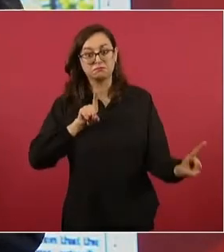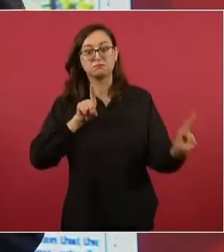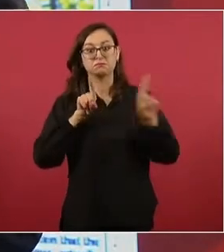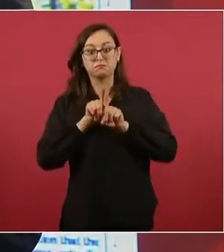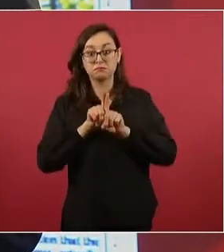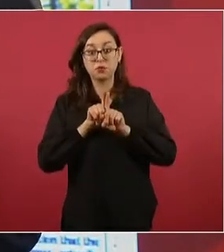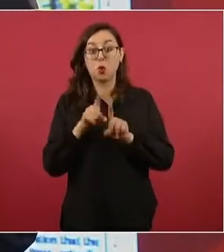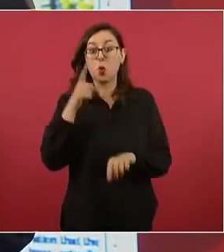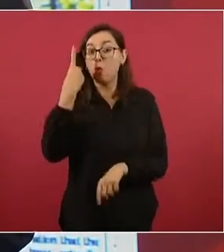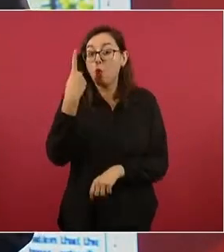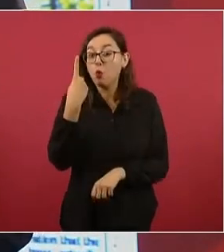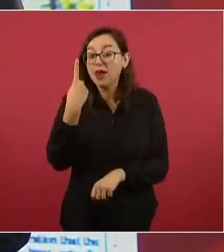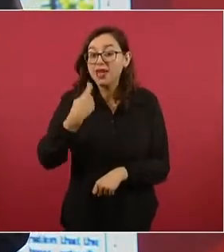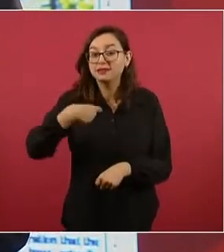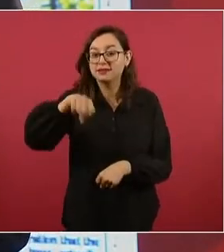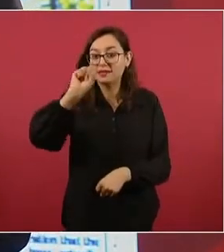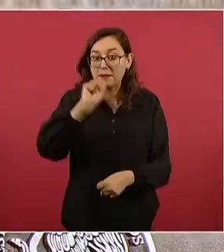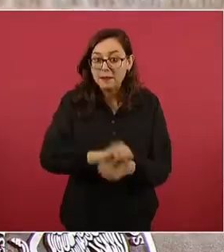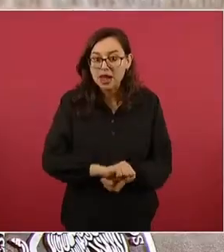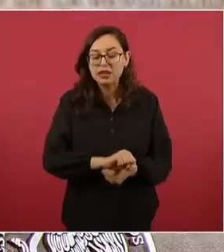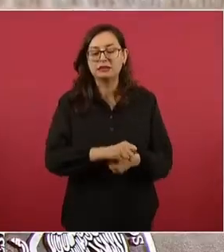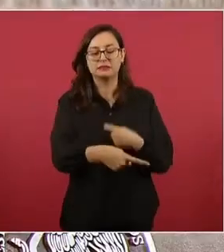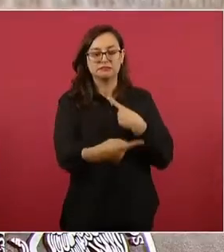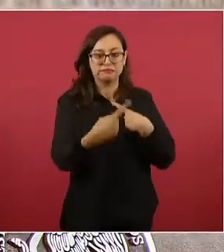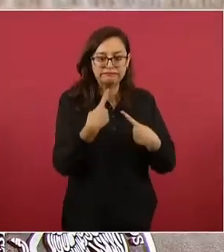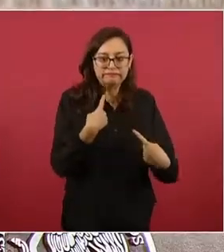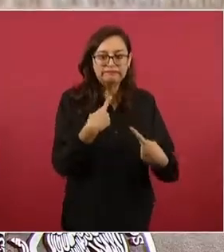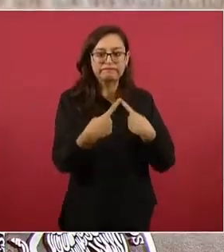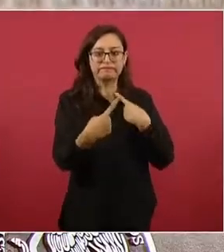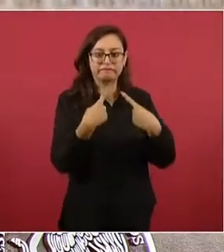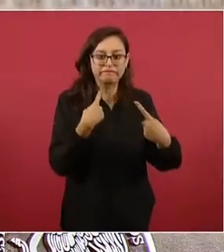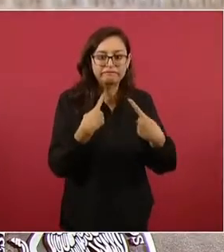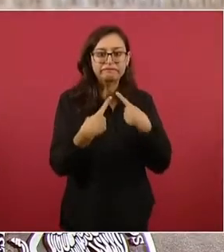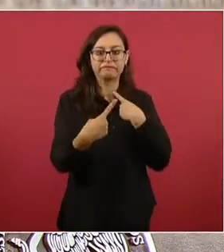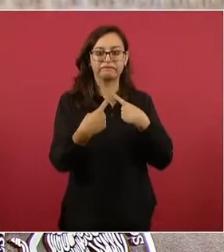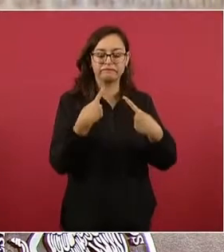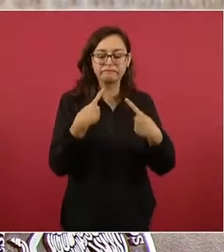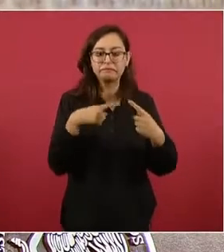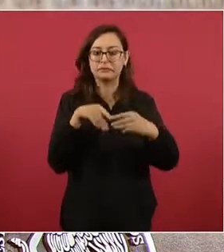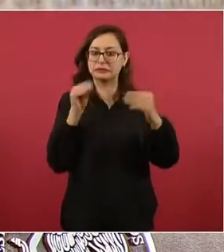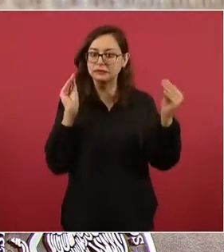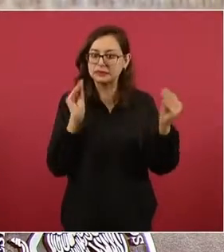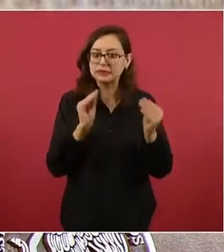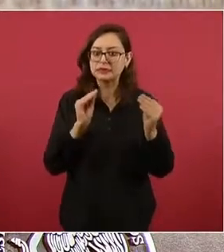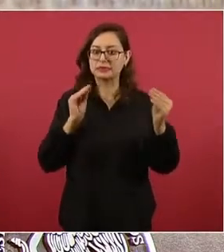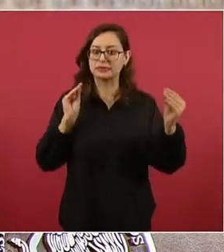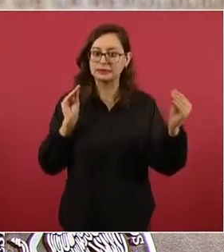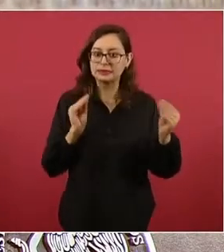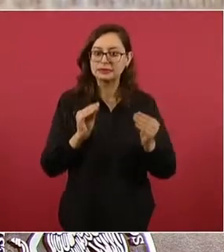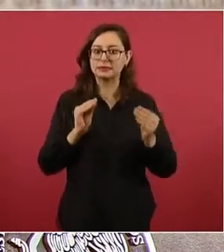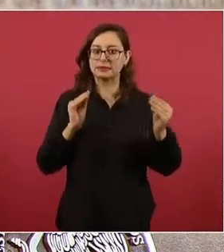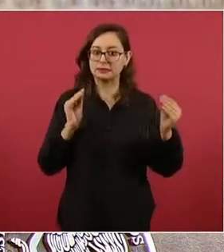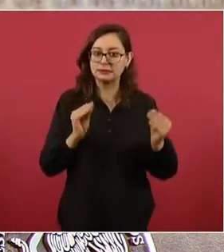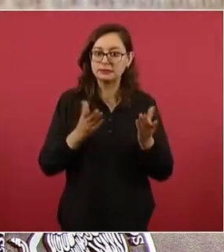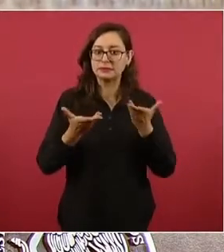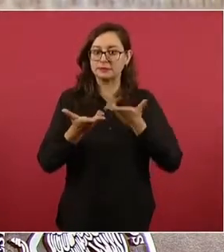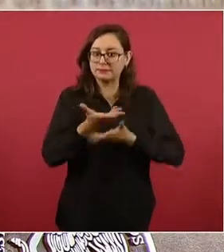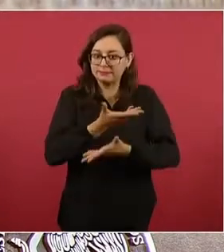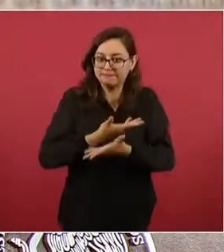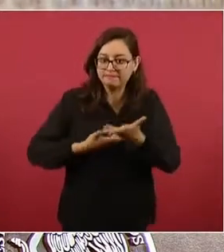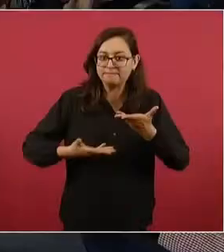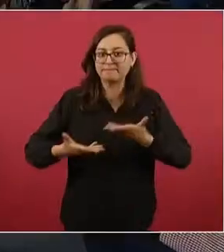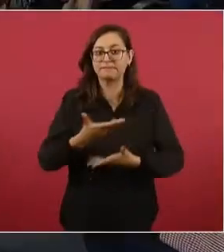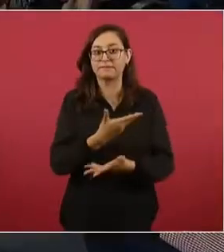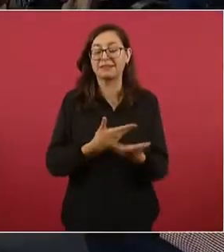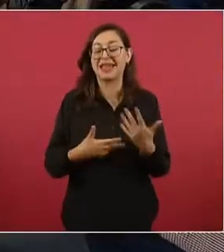casi una semana aquí recibiendo